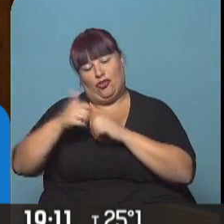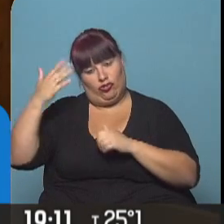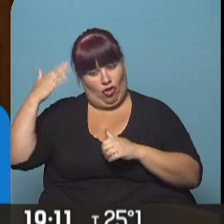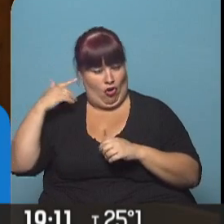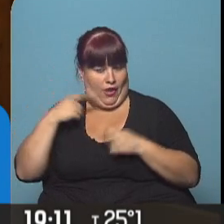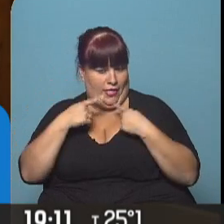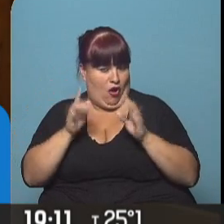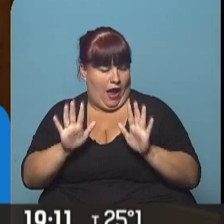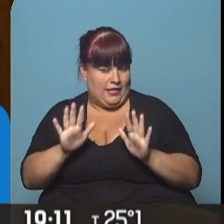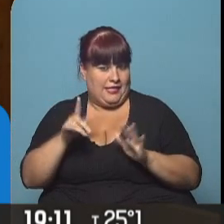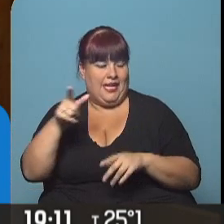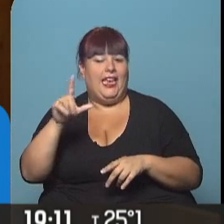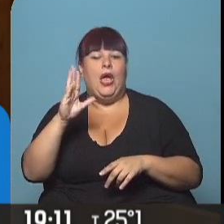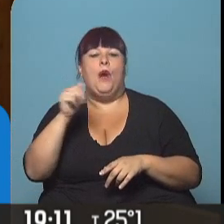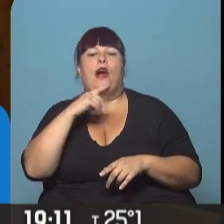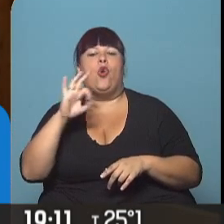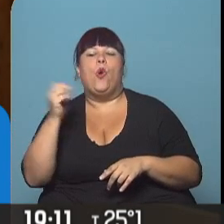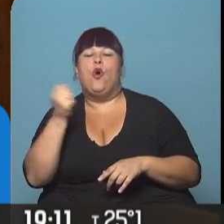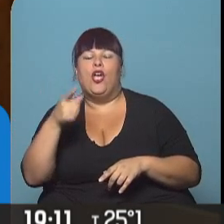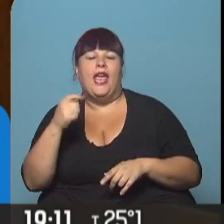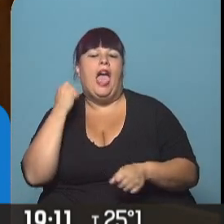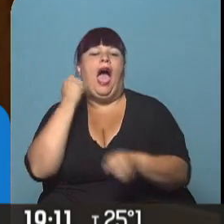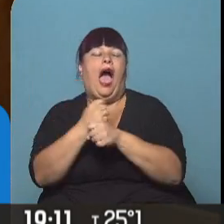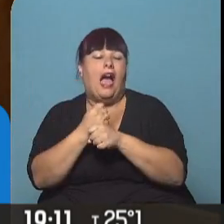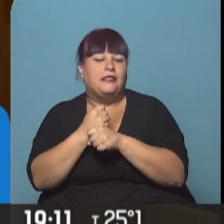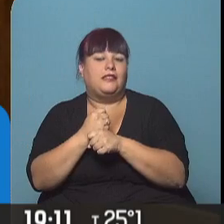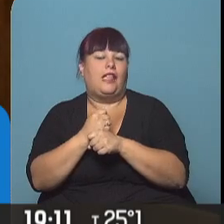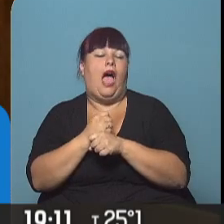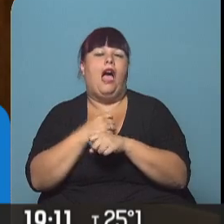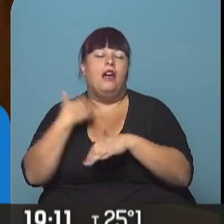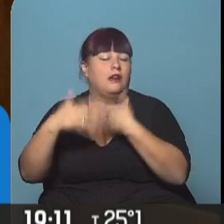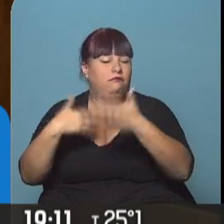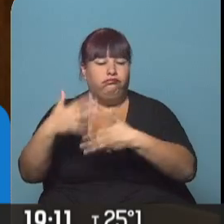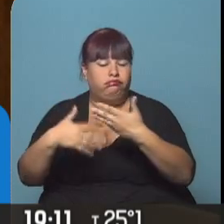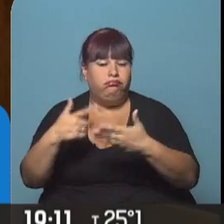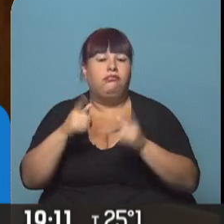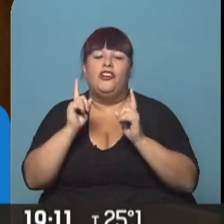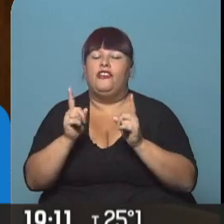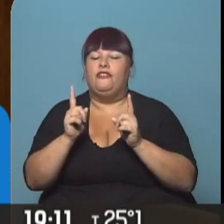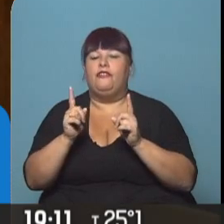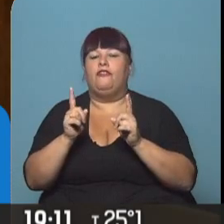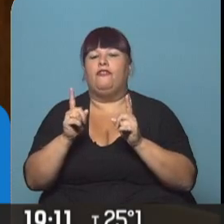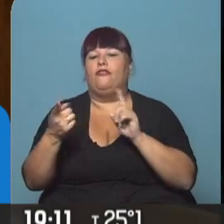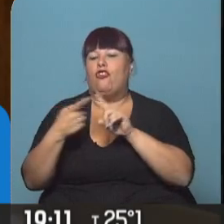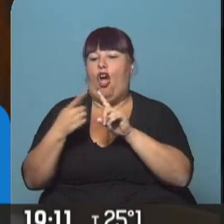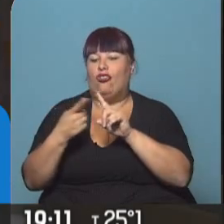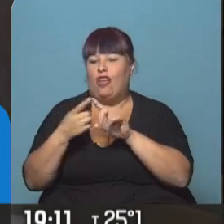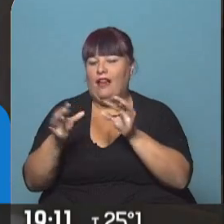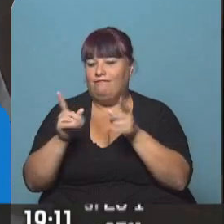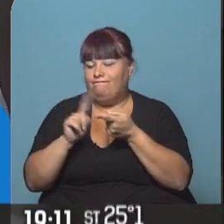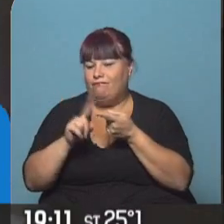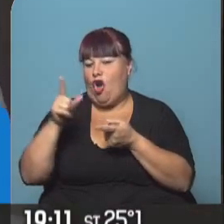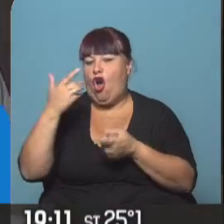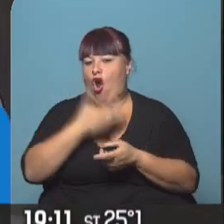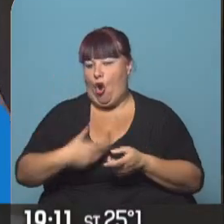lo ha manifestado así el gastronómico, quiere llegar hasta un punto donde mantenga la vinculación y la institucionalidad